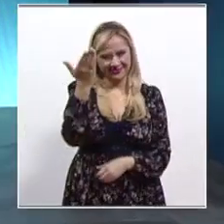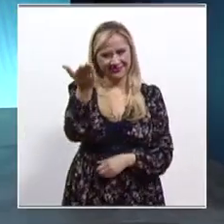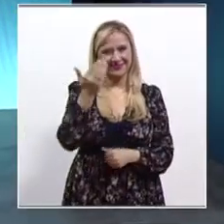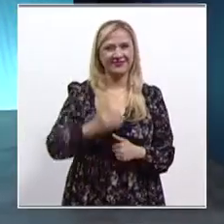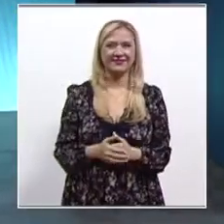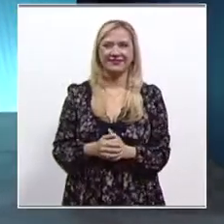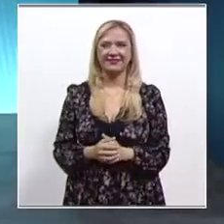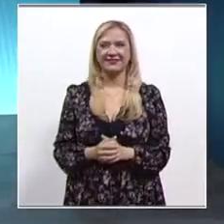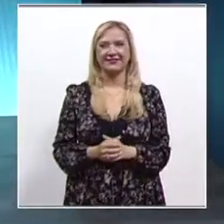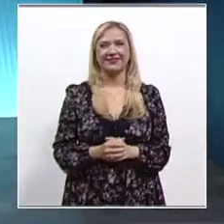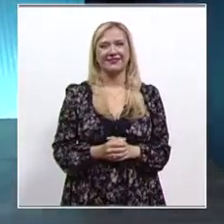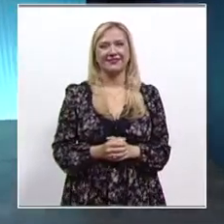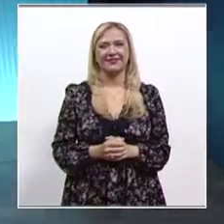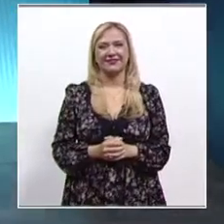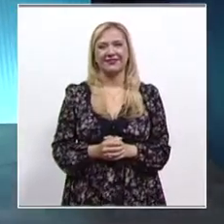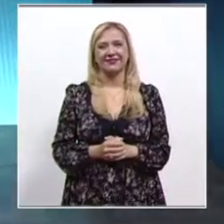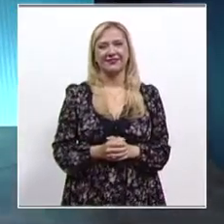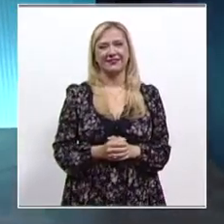favor.